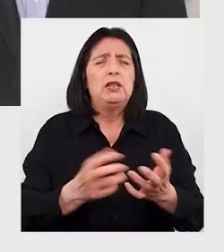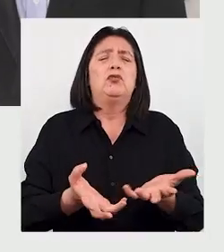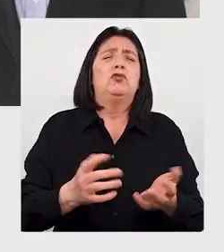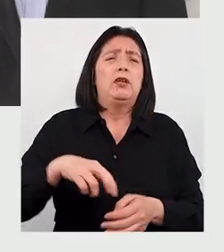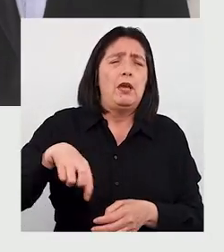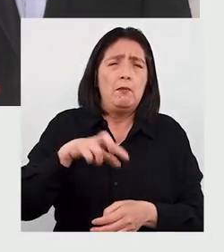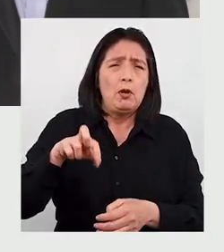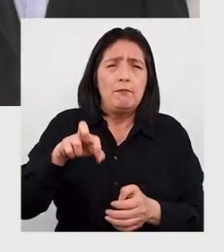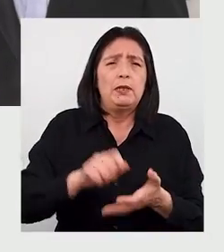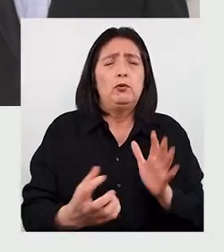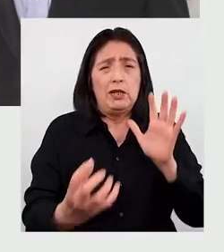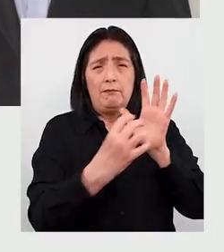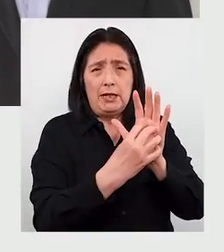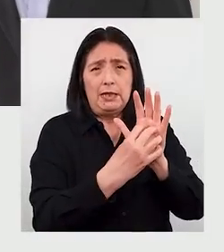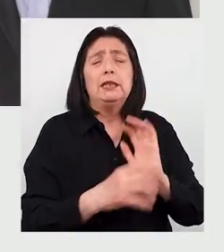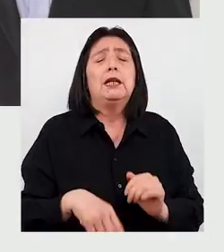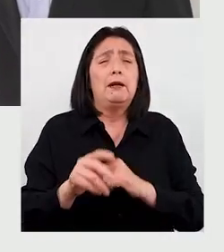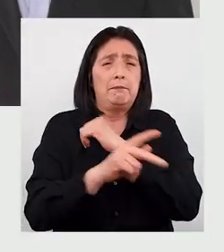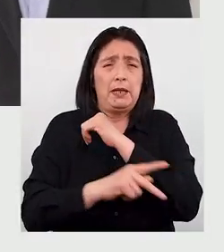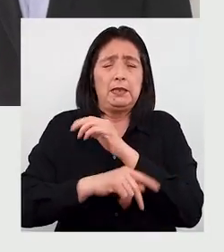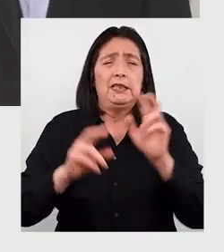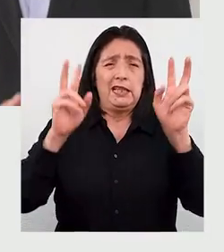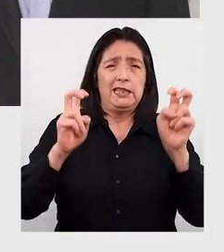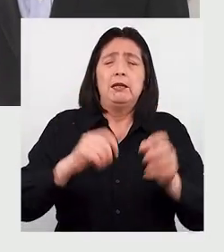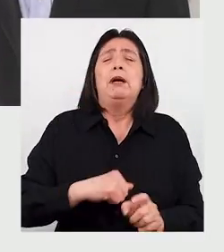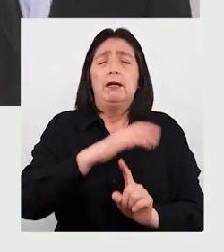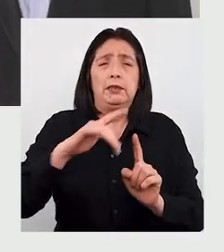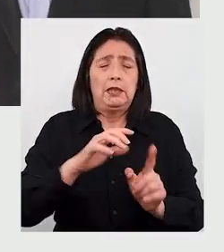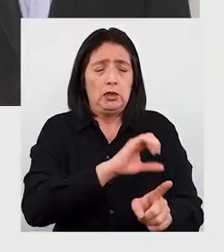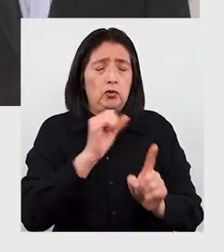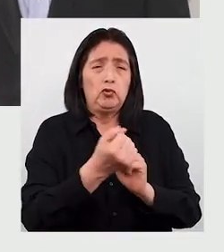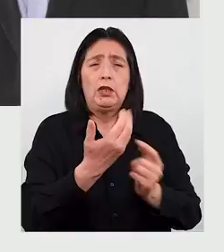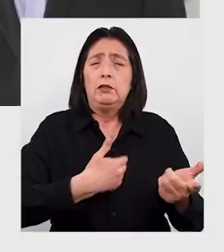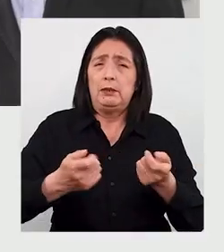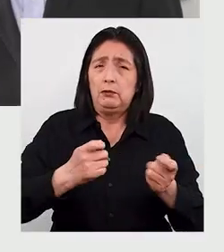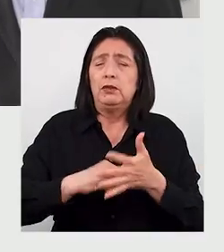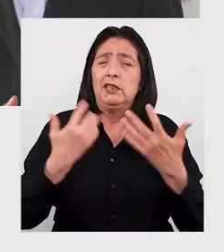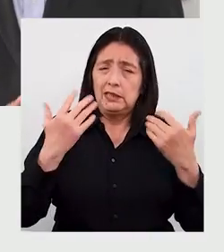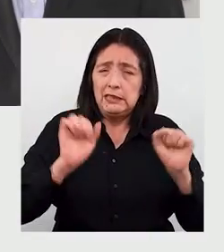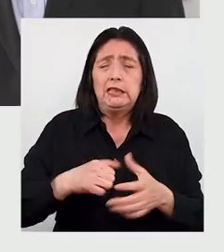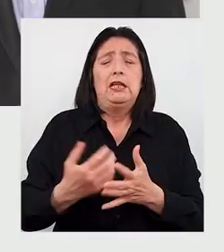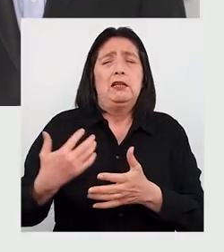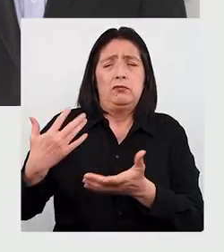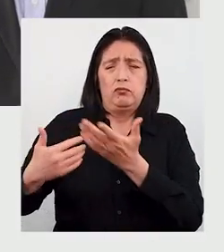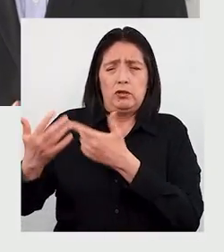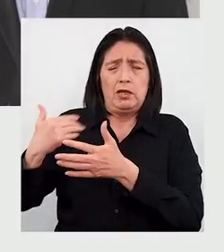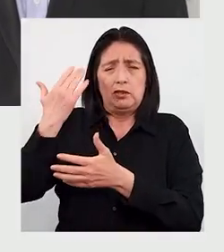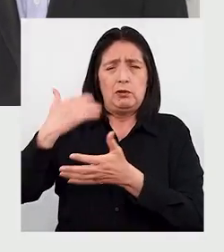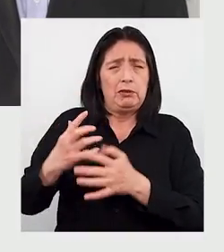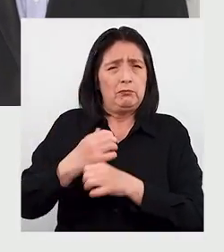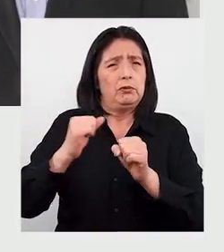institucionales de PromPerú y de la marca país en materia ambiental, social y de gobernanza, rescatando nuestras raíces y